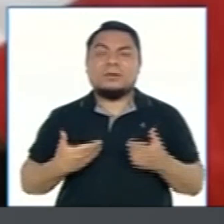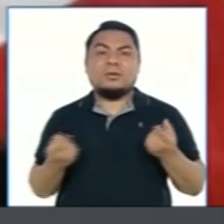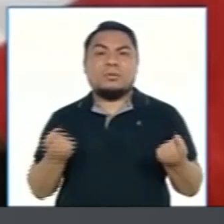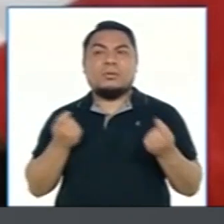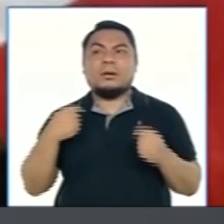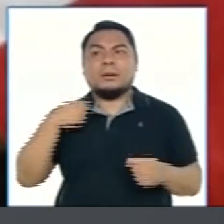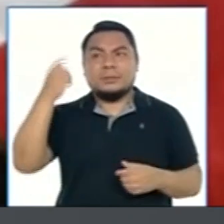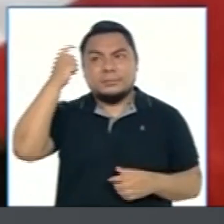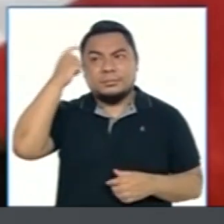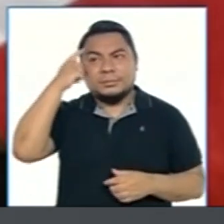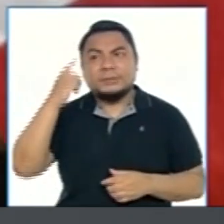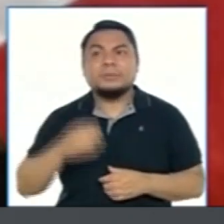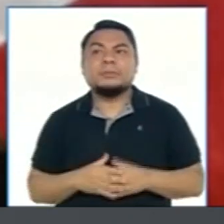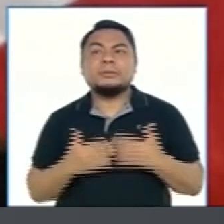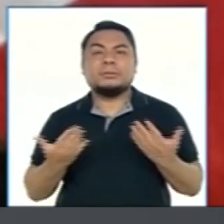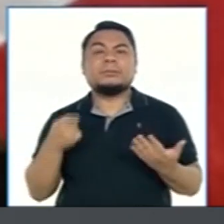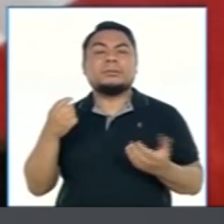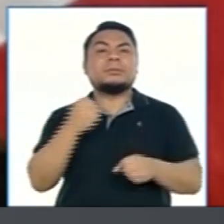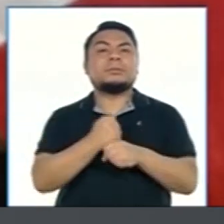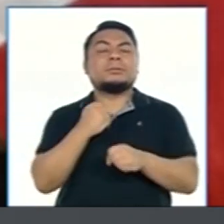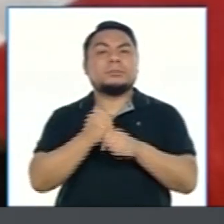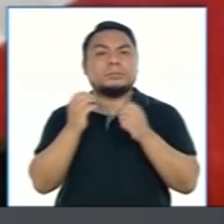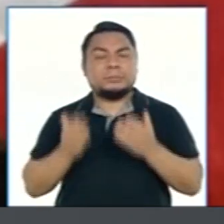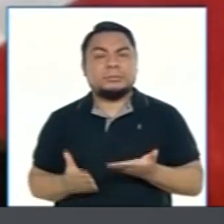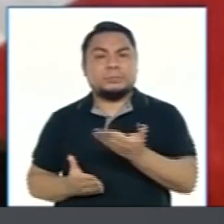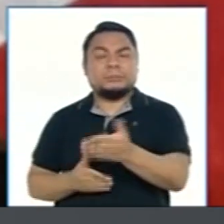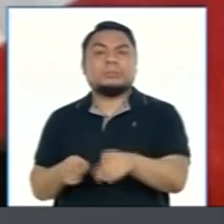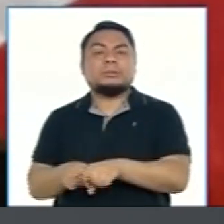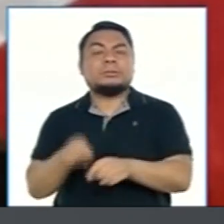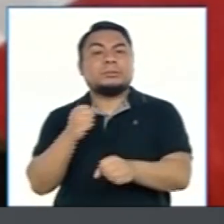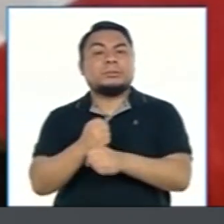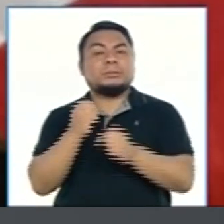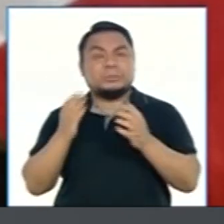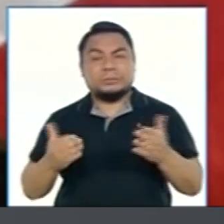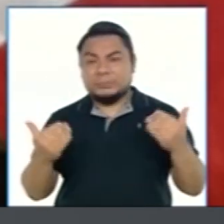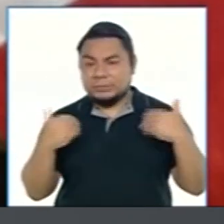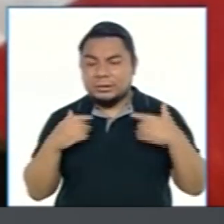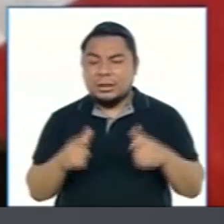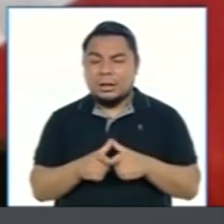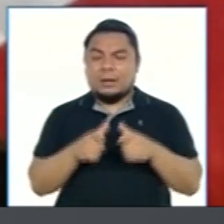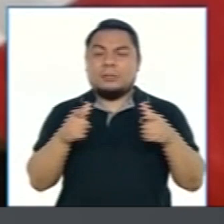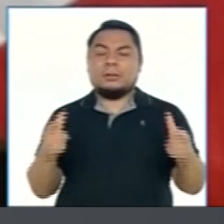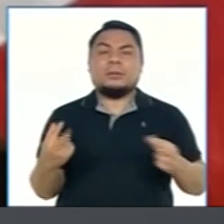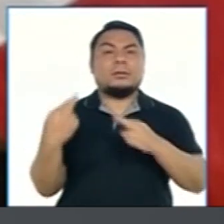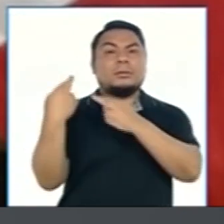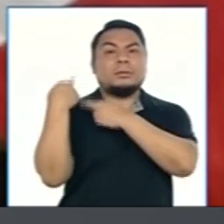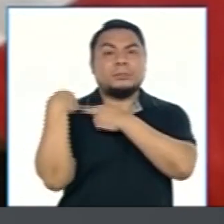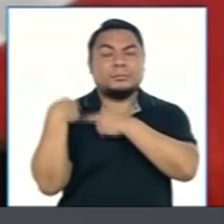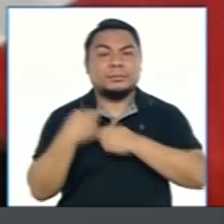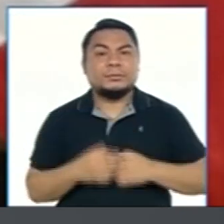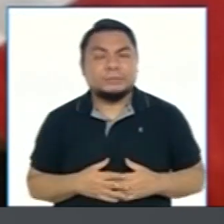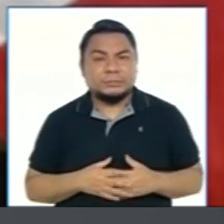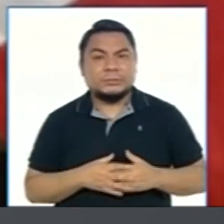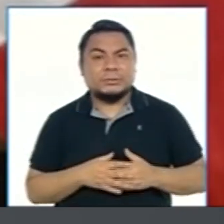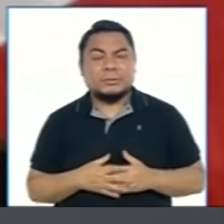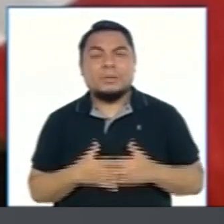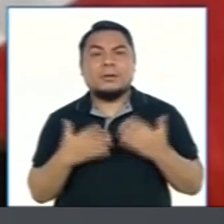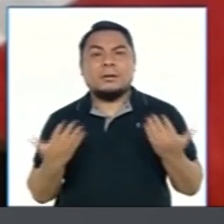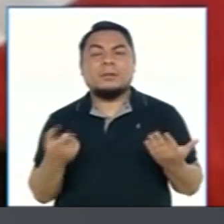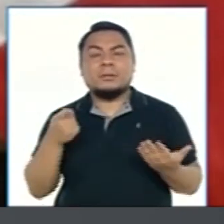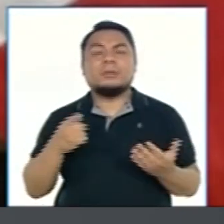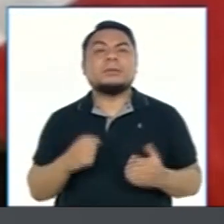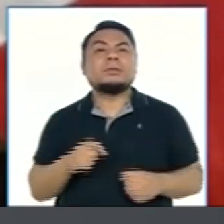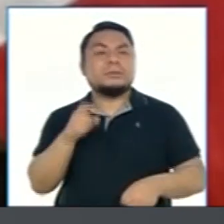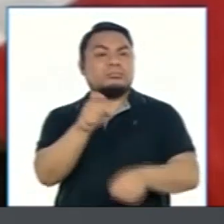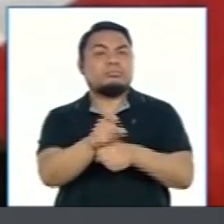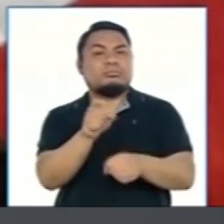piensa en los trabajadores, y en los trabajadores que tienen la gran responsabilidad de